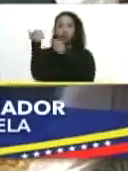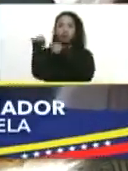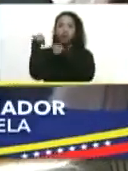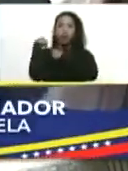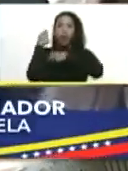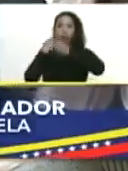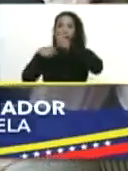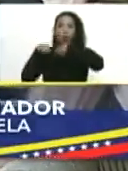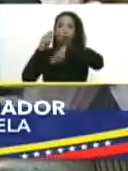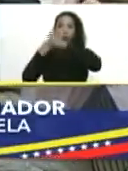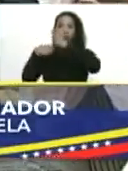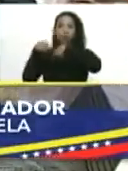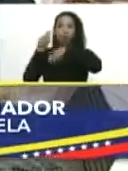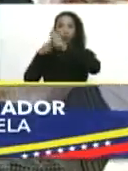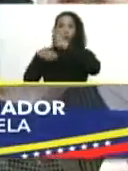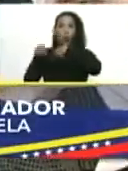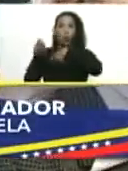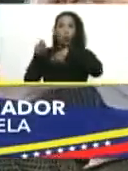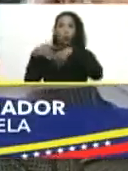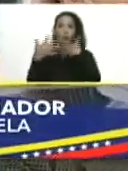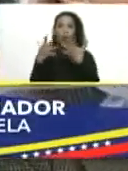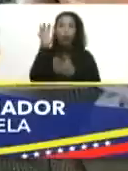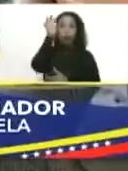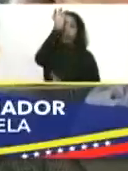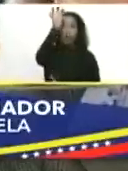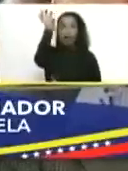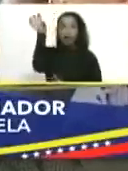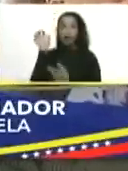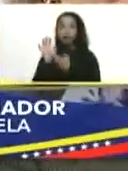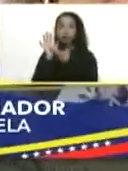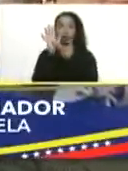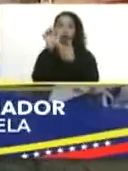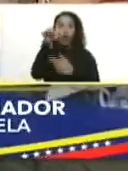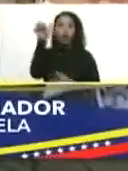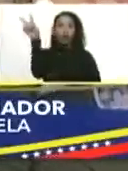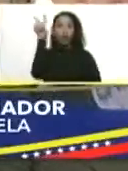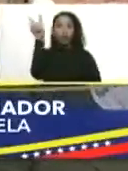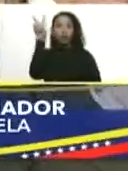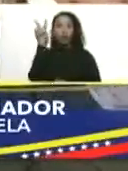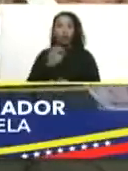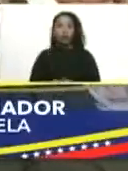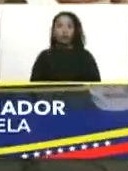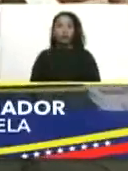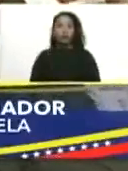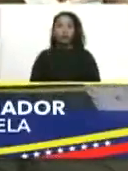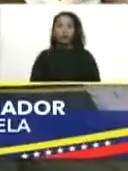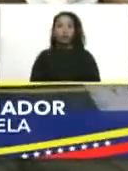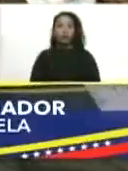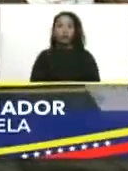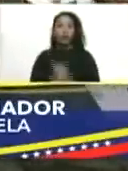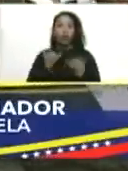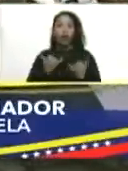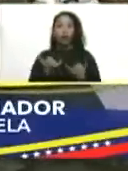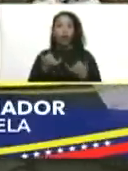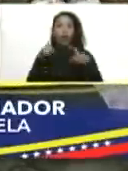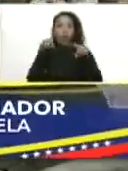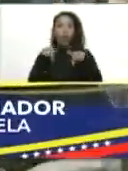negocios de los países representados en Venezuela, aquí presentes